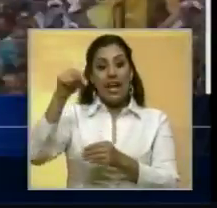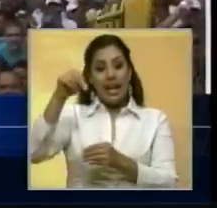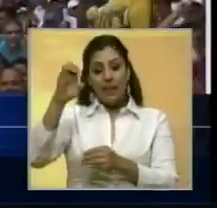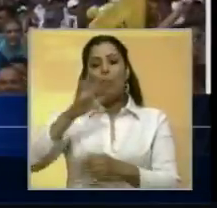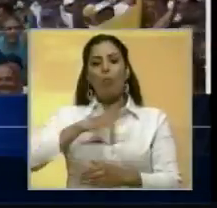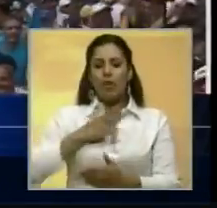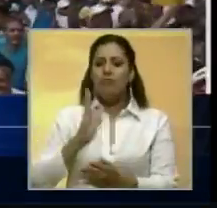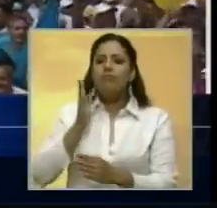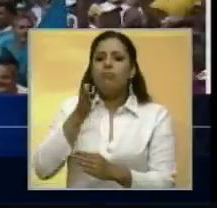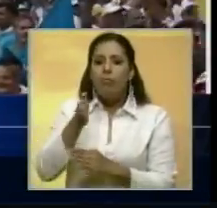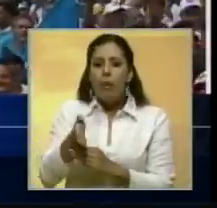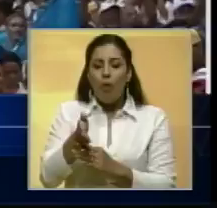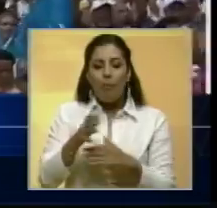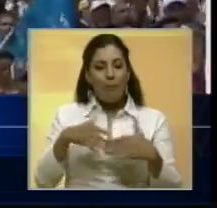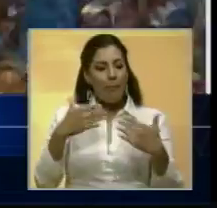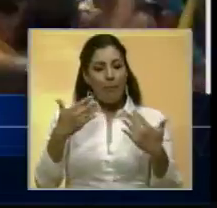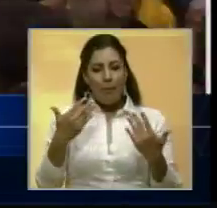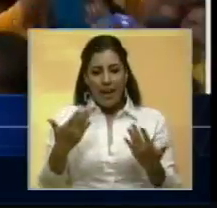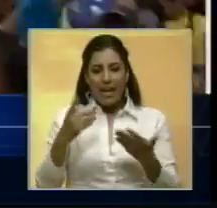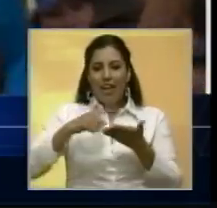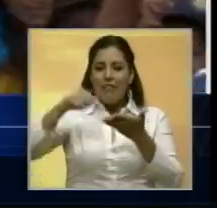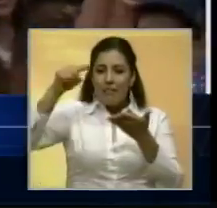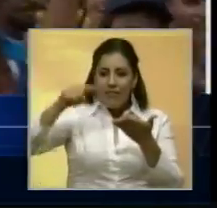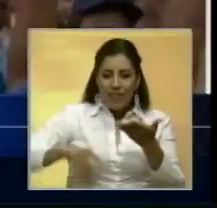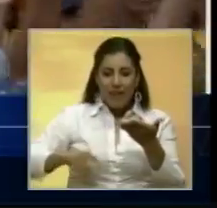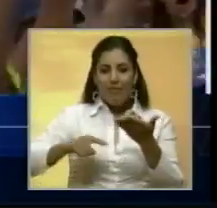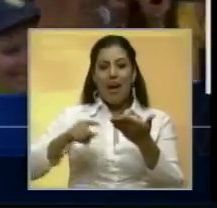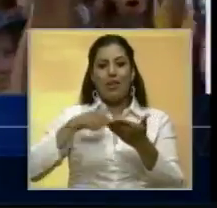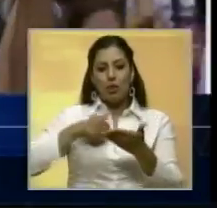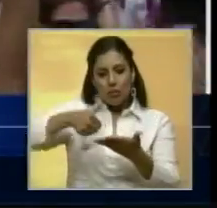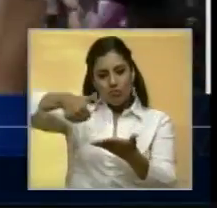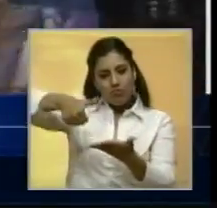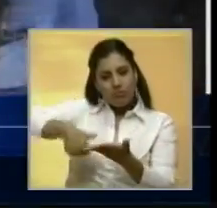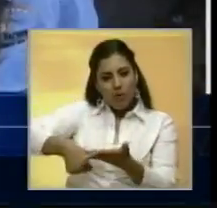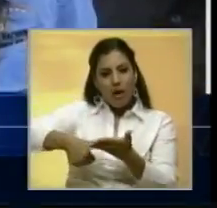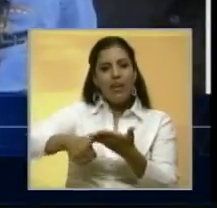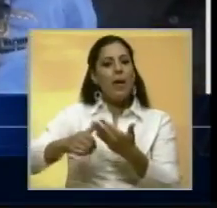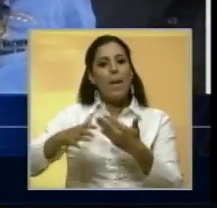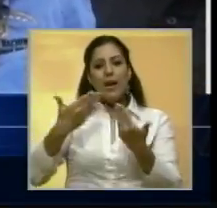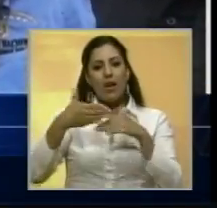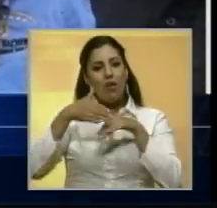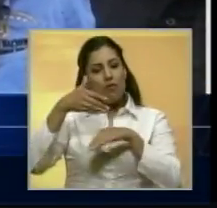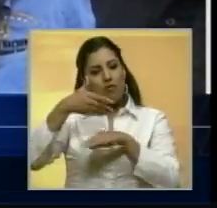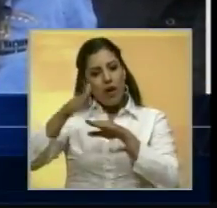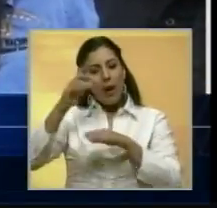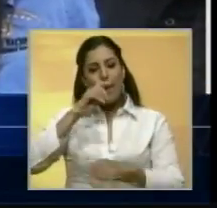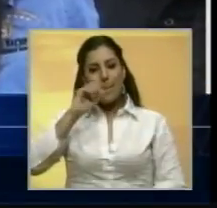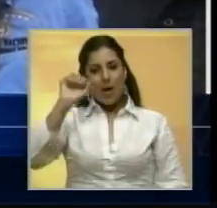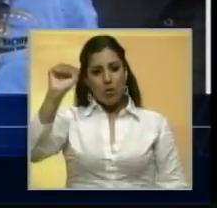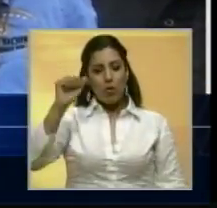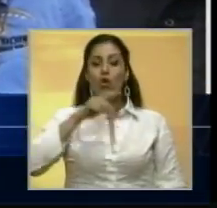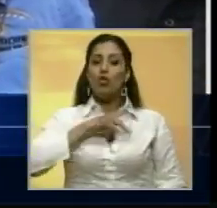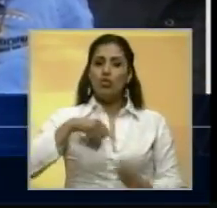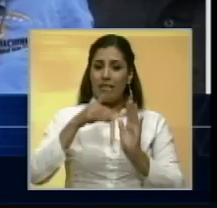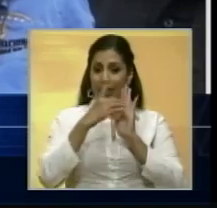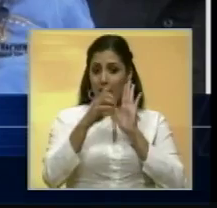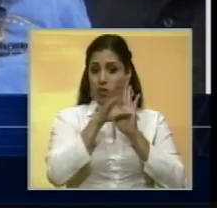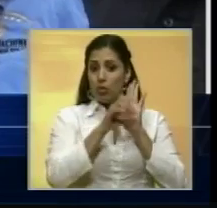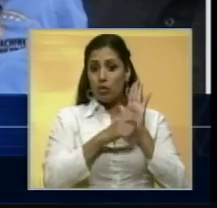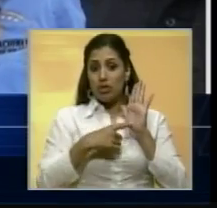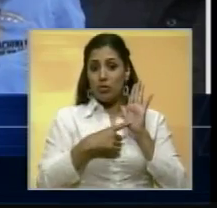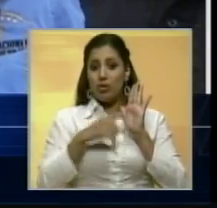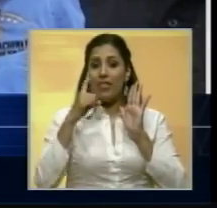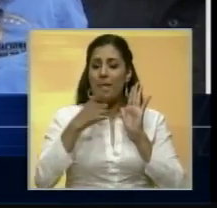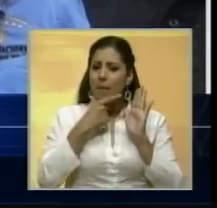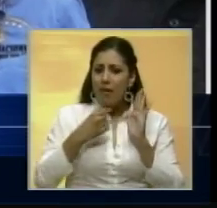podamos tener acceso a firmar, a poner nuestra huella por activar el referéndum revocatorio. Este derecho constitucional debe